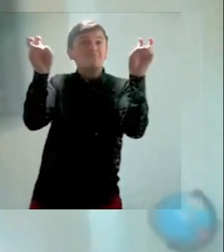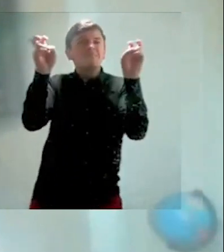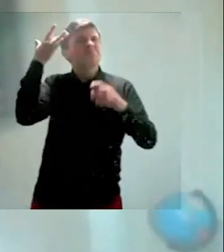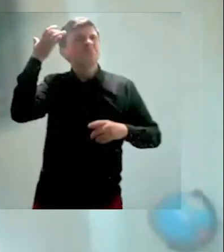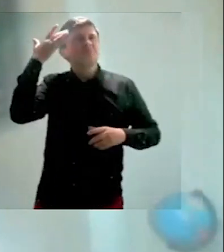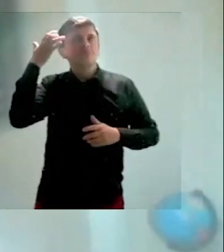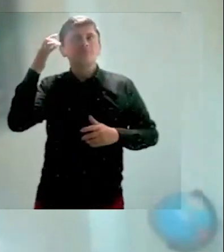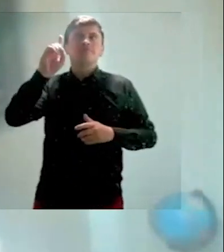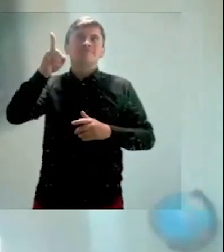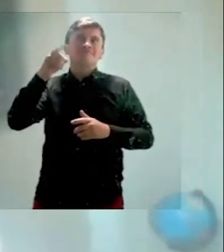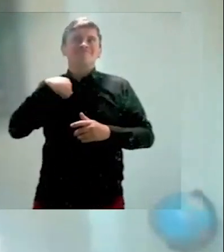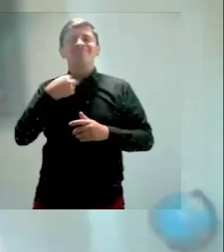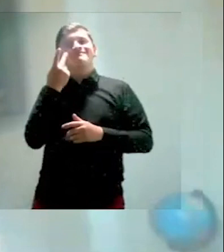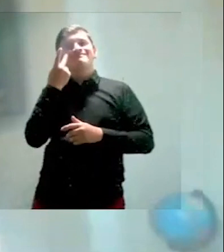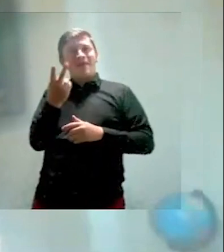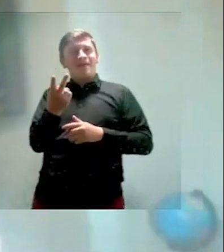inmediatez